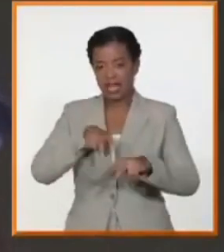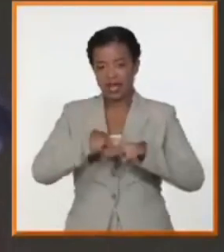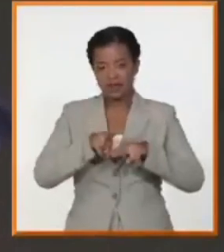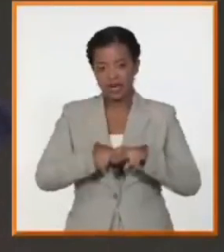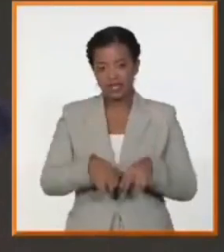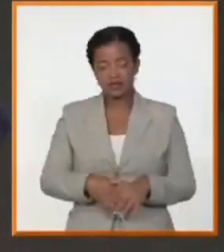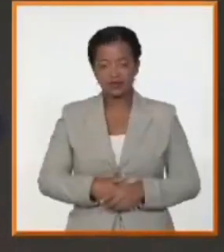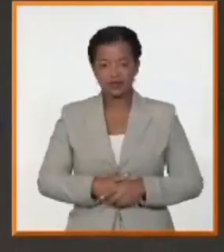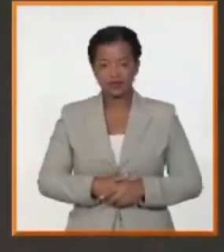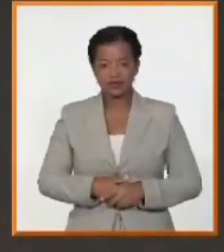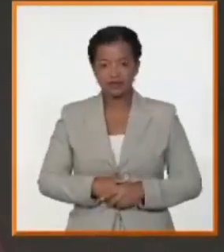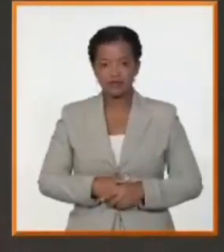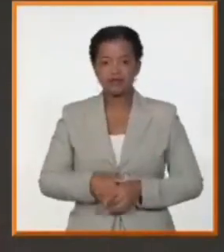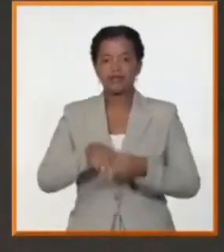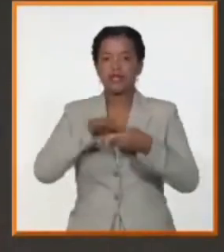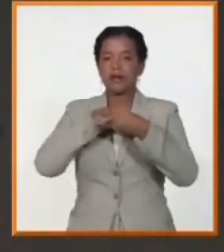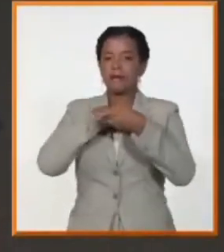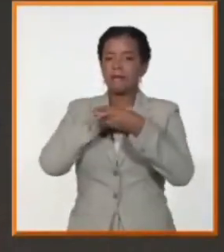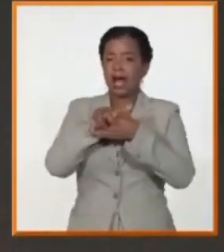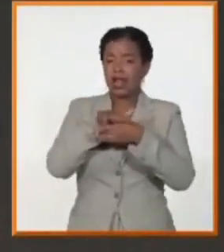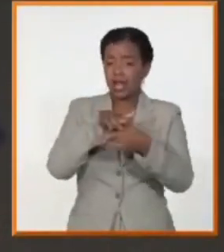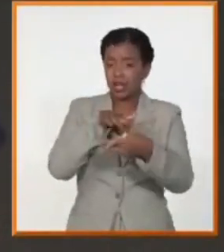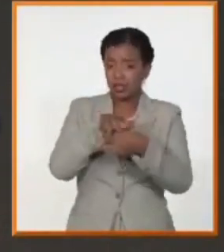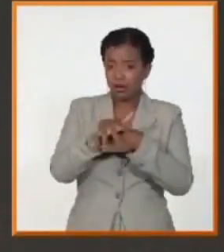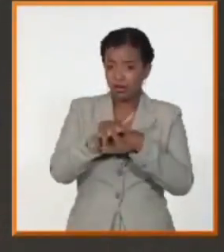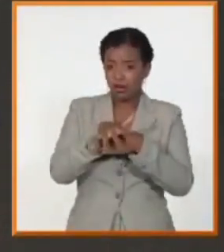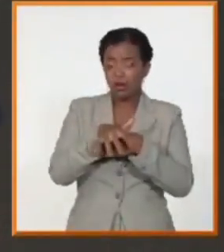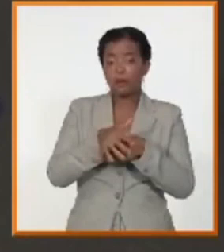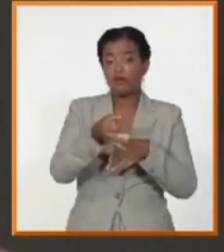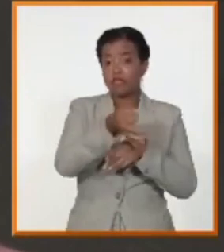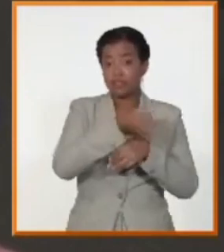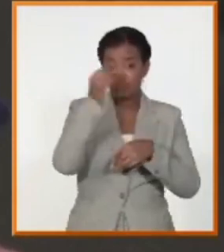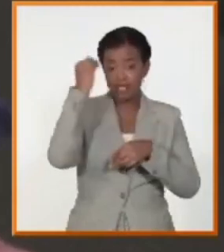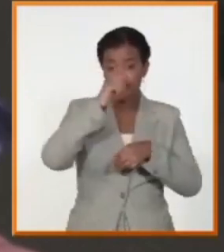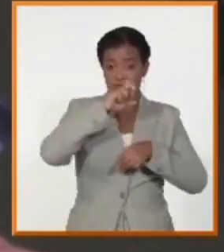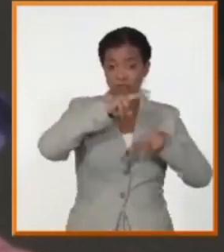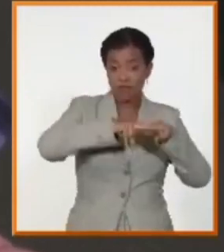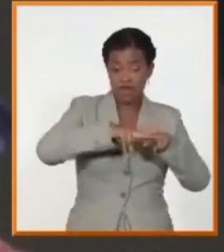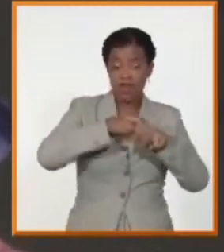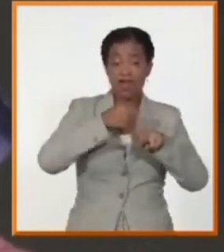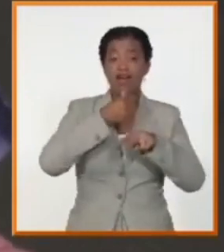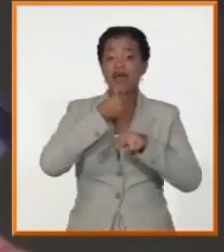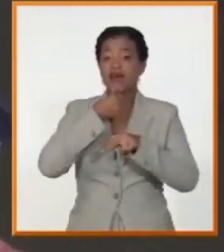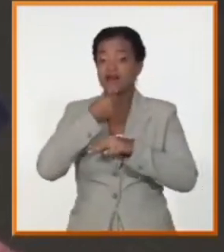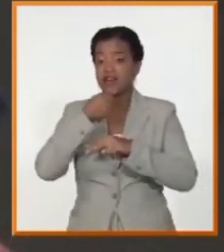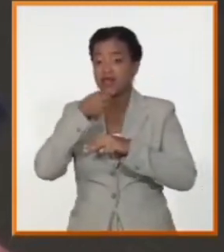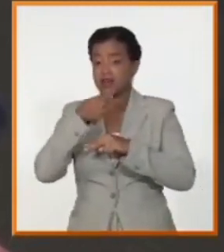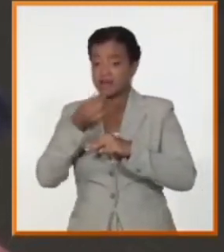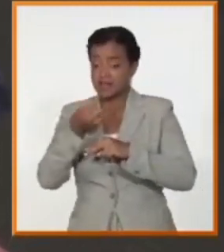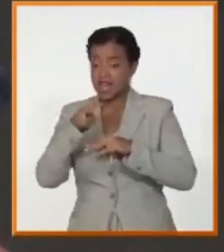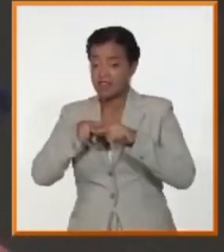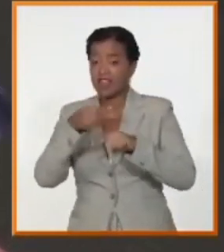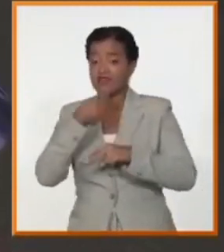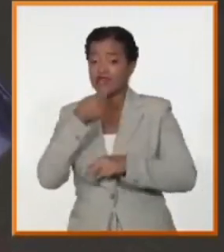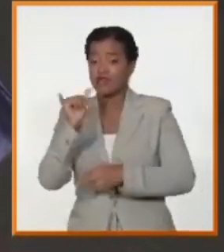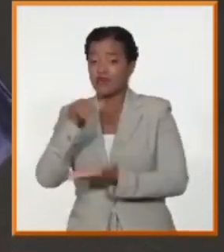lo largo de nuestro malecón, desde que abarca los municipios Centro Habana, Habana Vieja y Plaza. Plaza, de manera